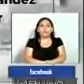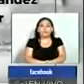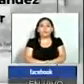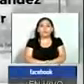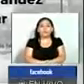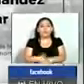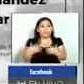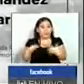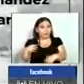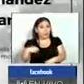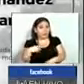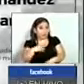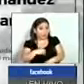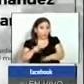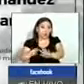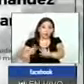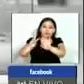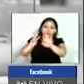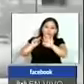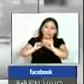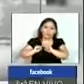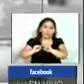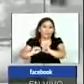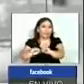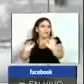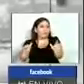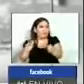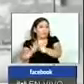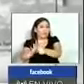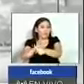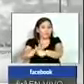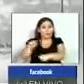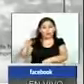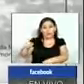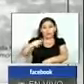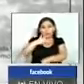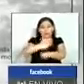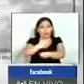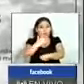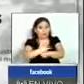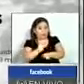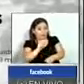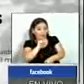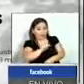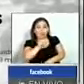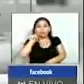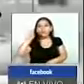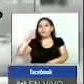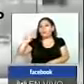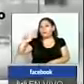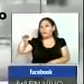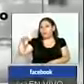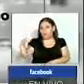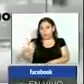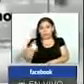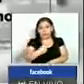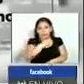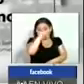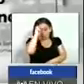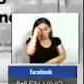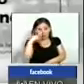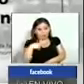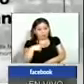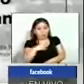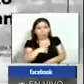Siete médicos Han fallecido Víctimas De COVID-19 En Guatemala Y más de 130 Han dado positivo Mientras cumplen Con su labor